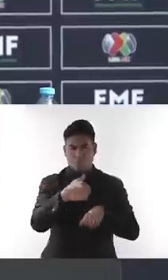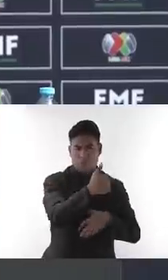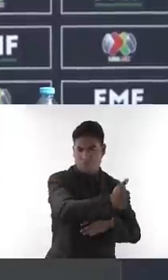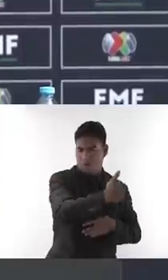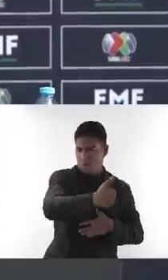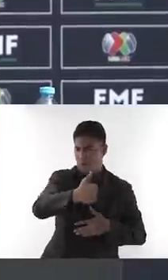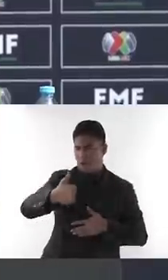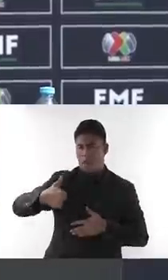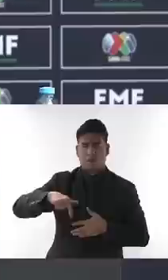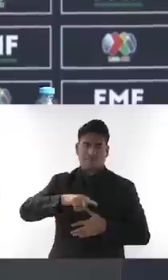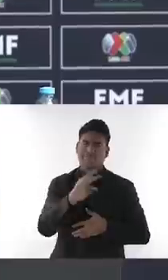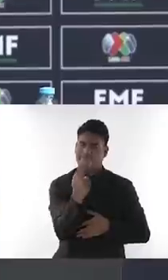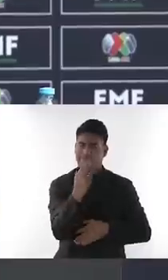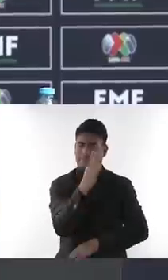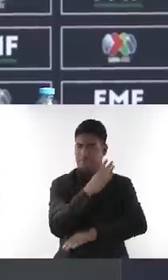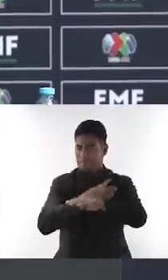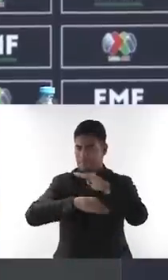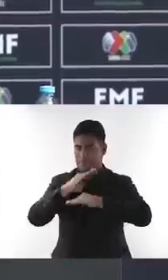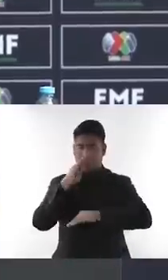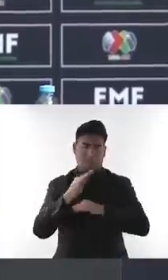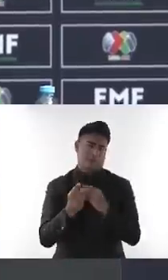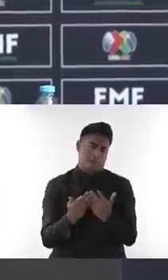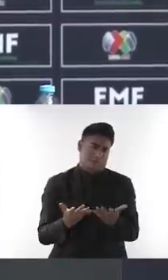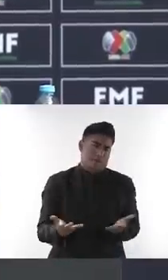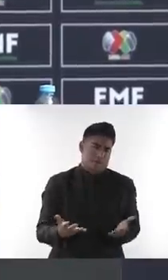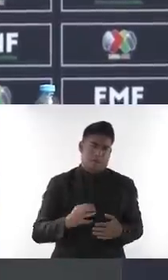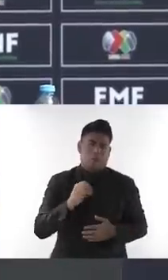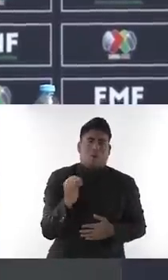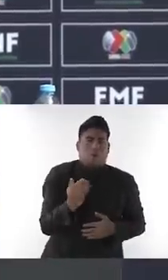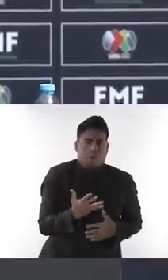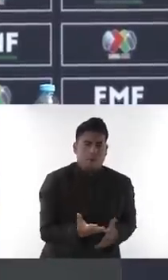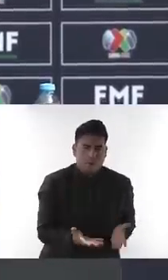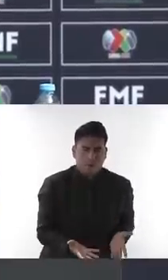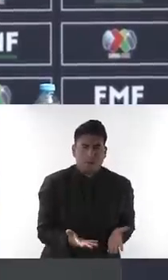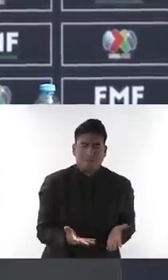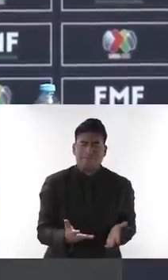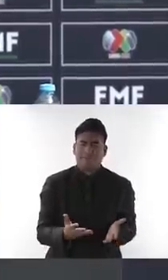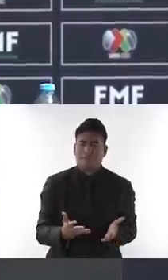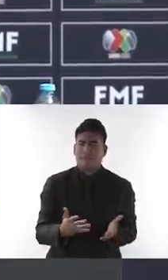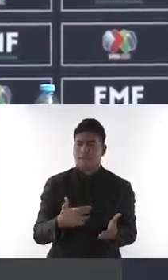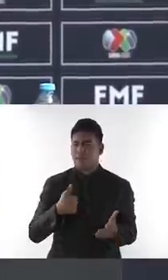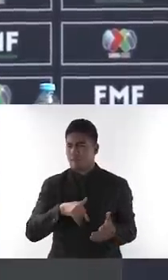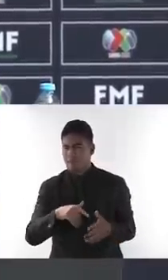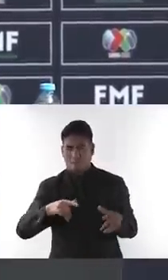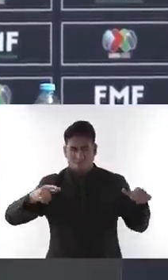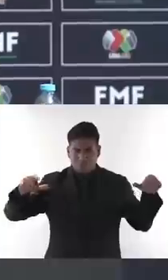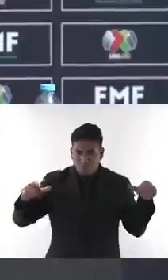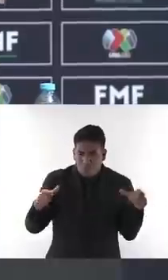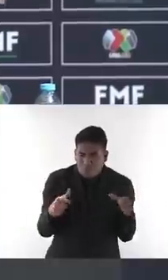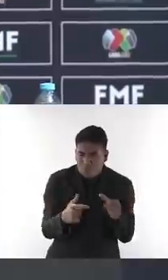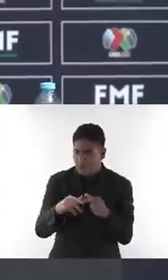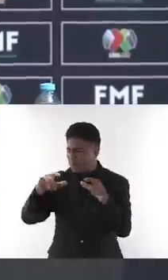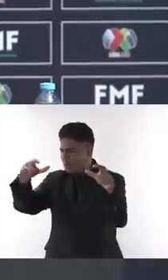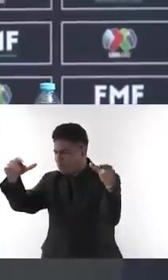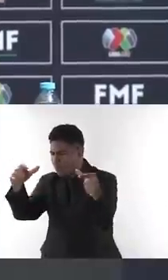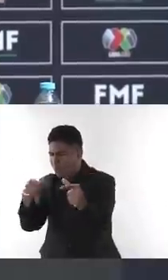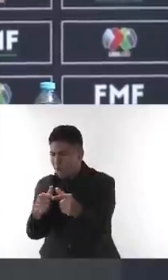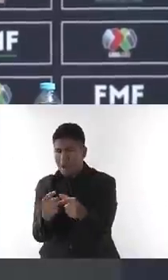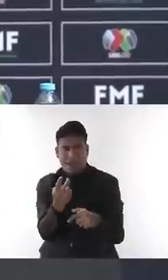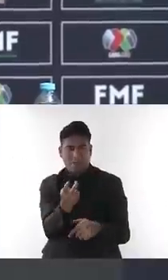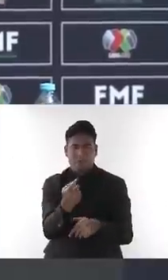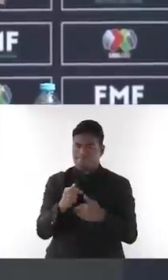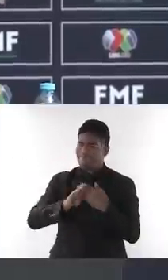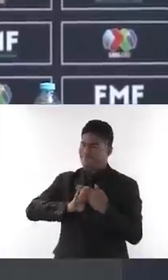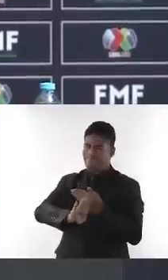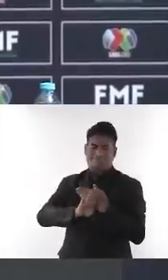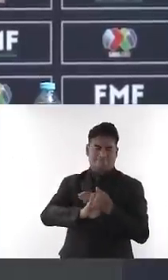obviamente evitando cualquier reducción de los valores que nosotros tenemos hoy muy acreditados de lo que cuesta un